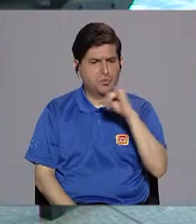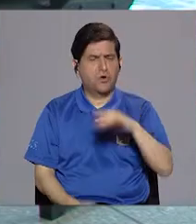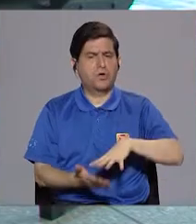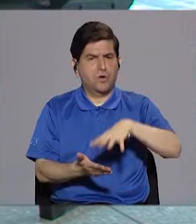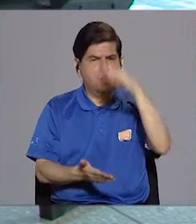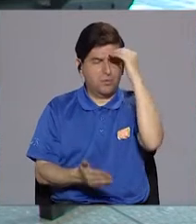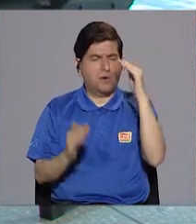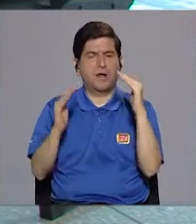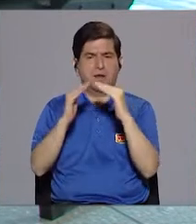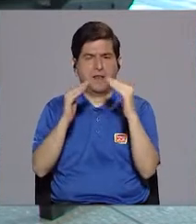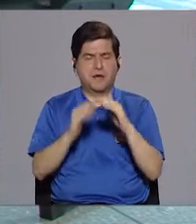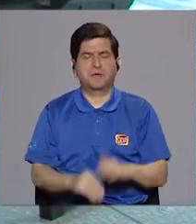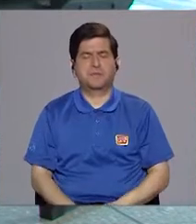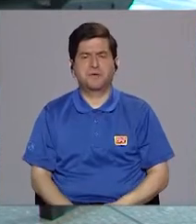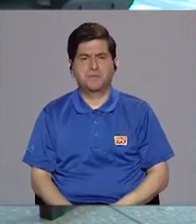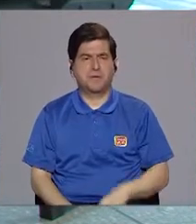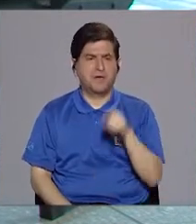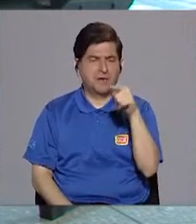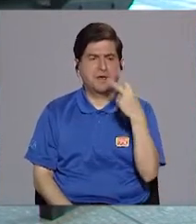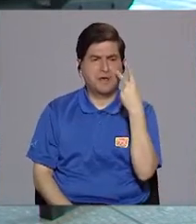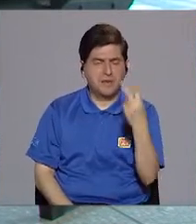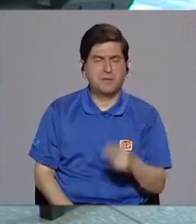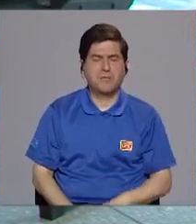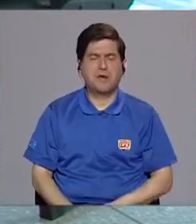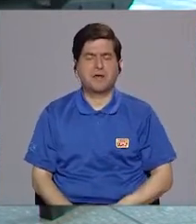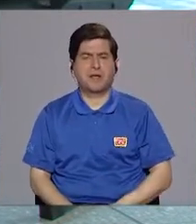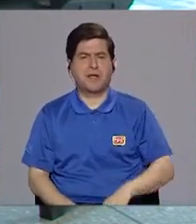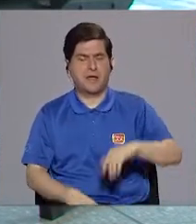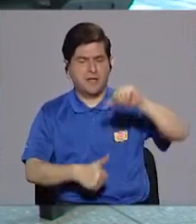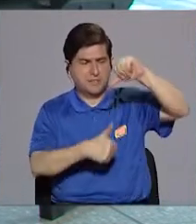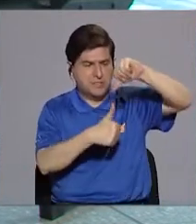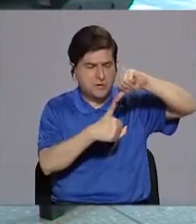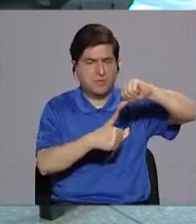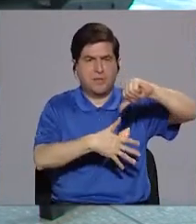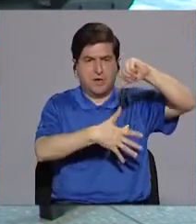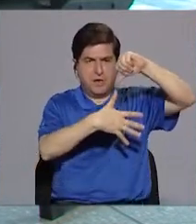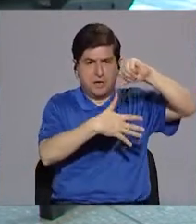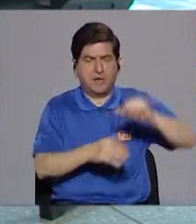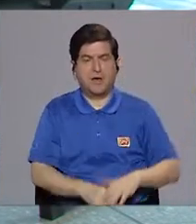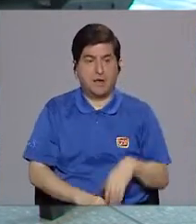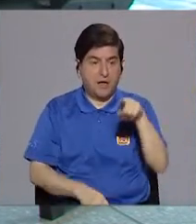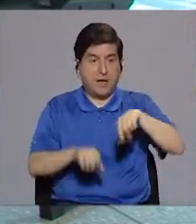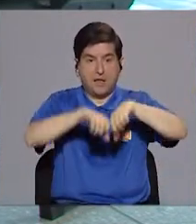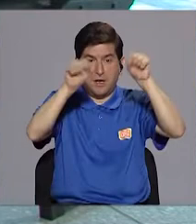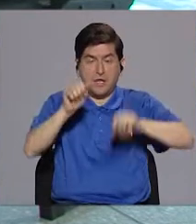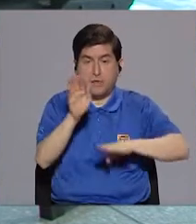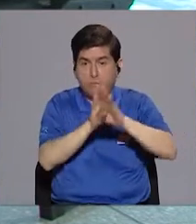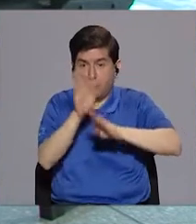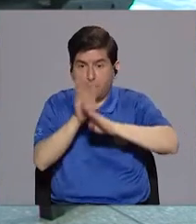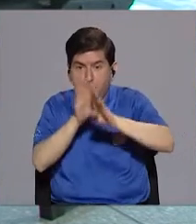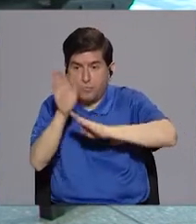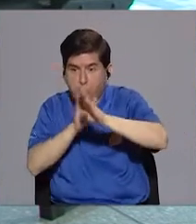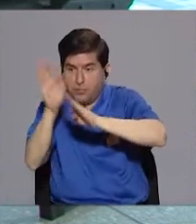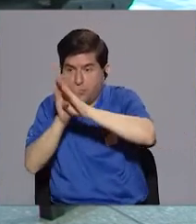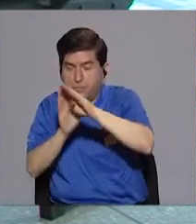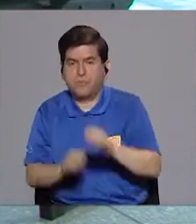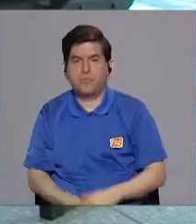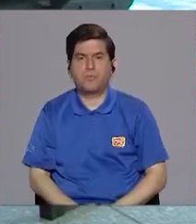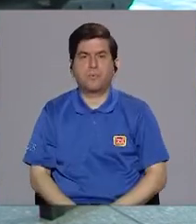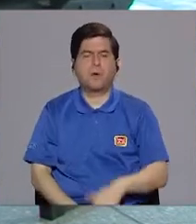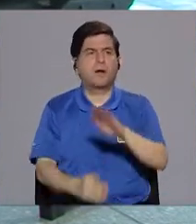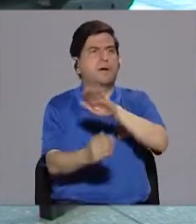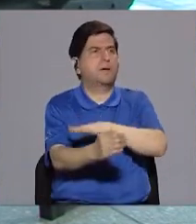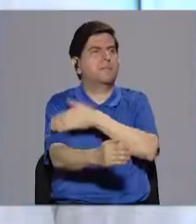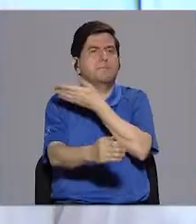viniendo en Centroamérica, en Sudamérica, porque ahí el sistema se ha desarrollado en todos esos ámbitos y se dedica la